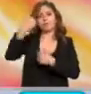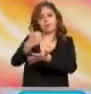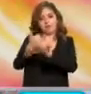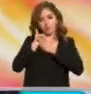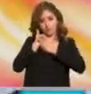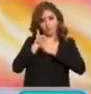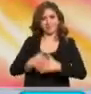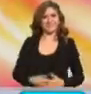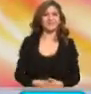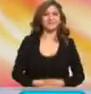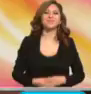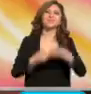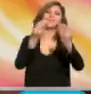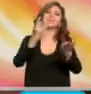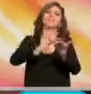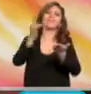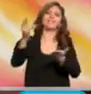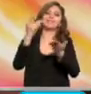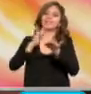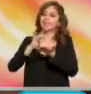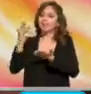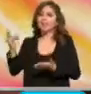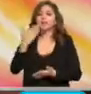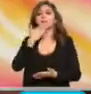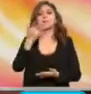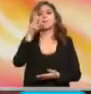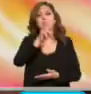bien. Pues muchísimas gracias. A ustedes, Irene, amigos,